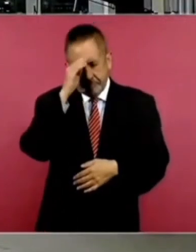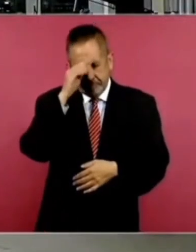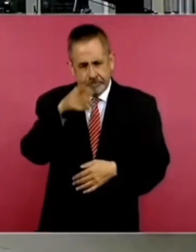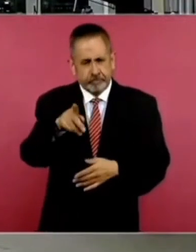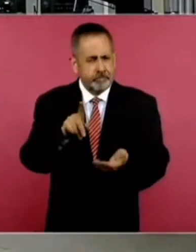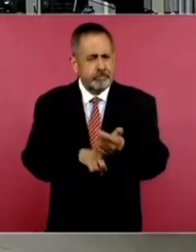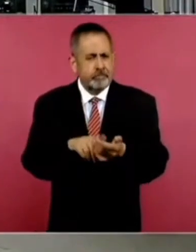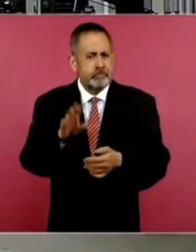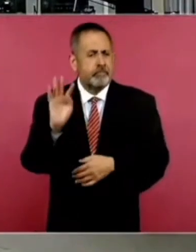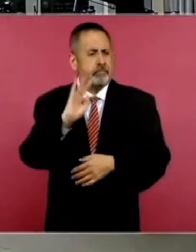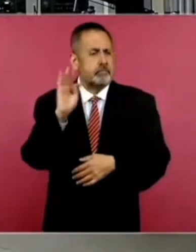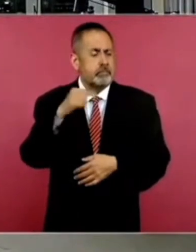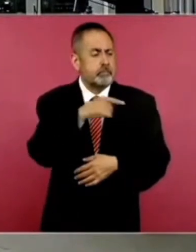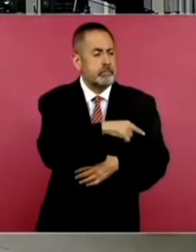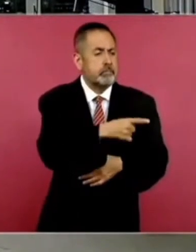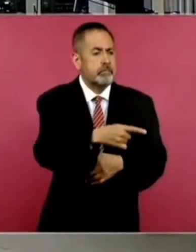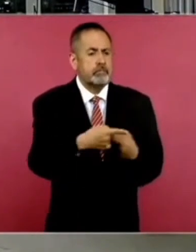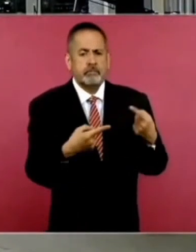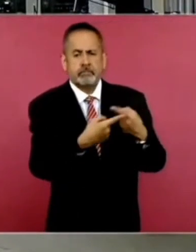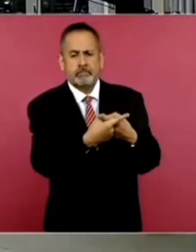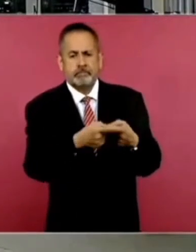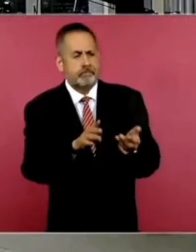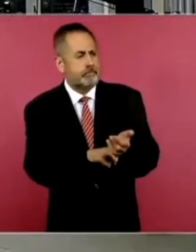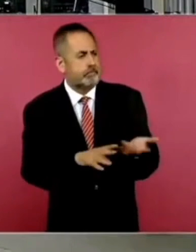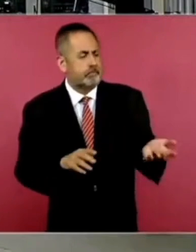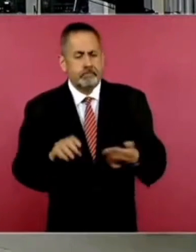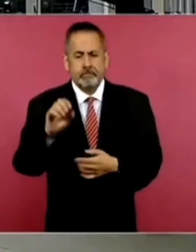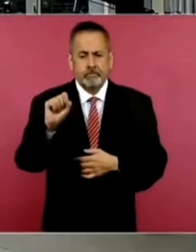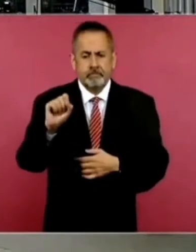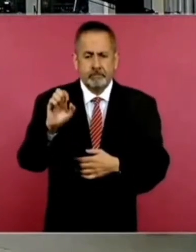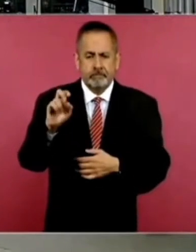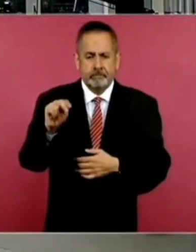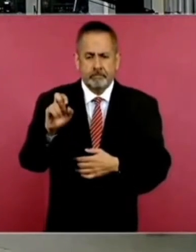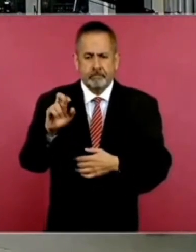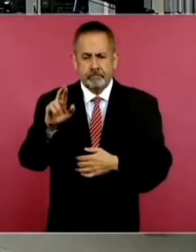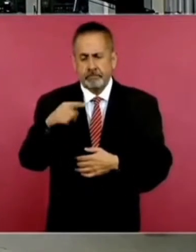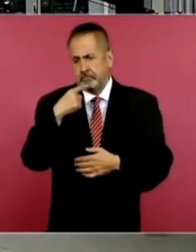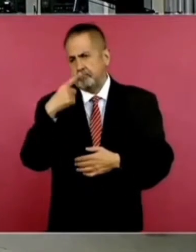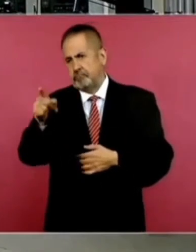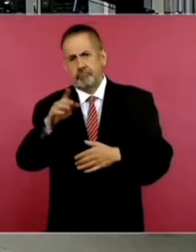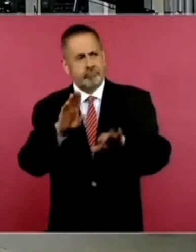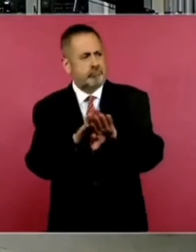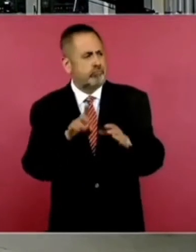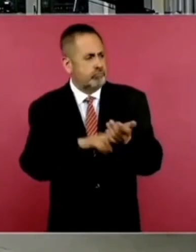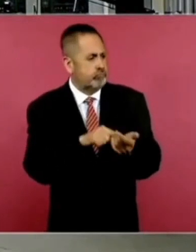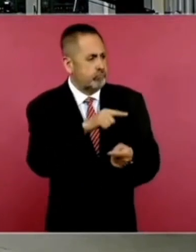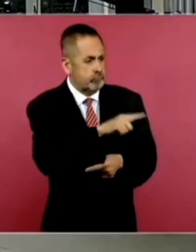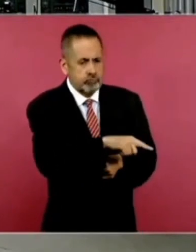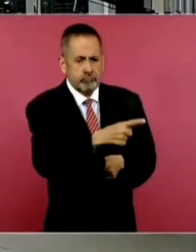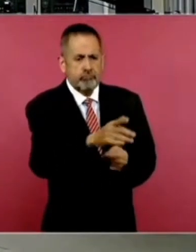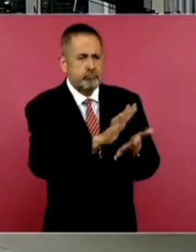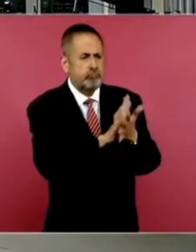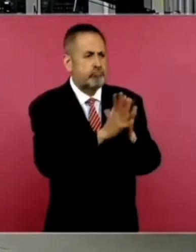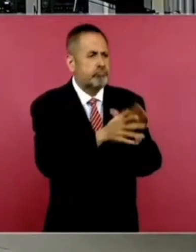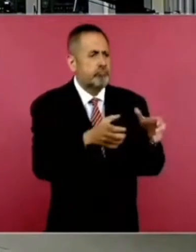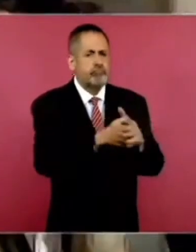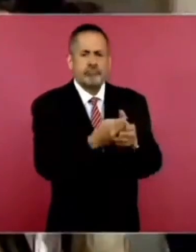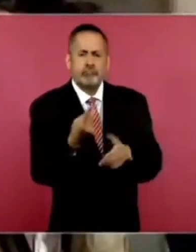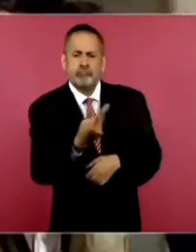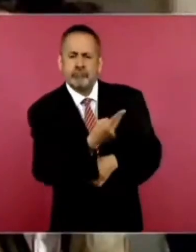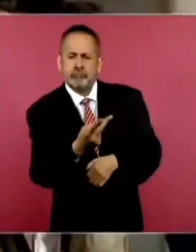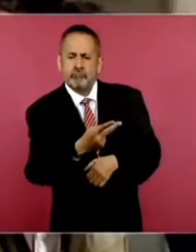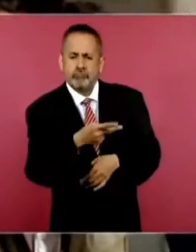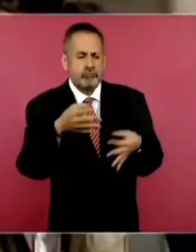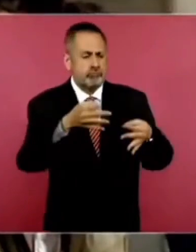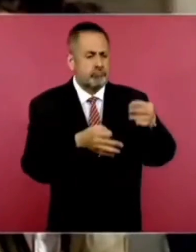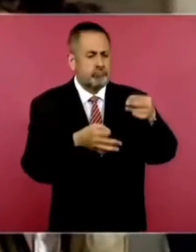este posible conflicto de interés. La Secretaría de Energía metió una queja por este posible conflicto de interés de estos